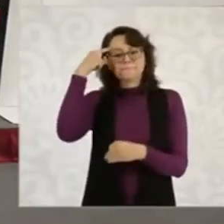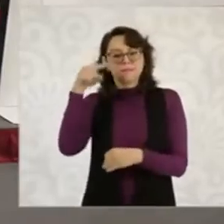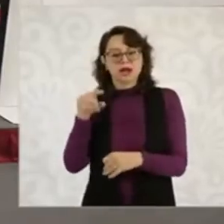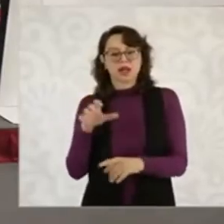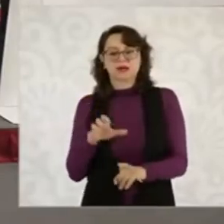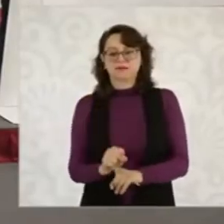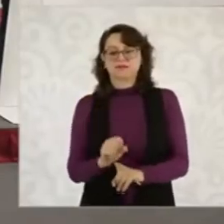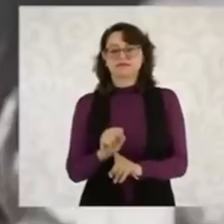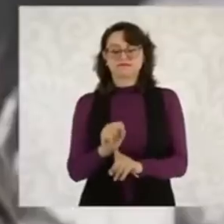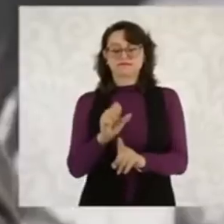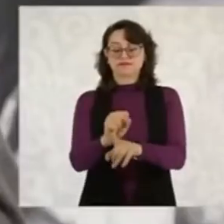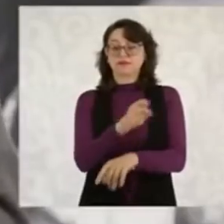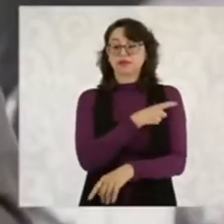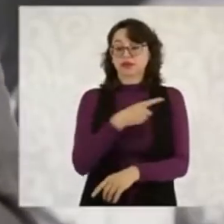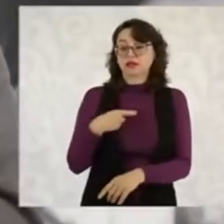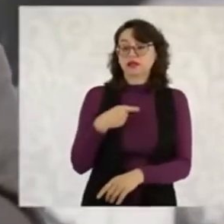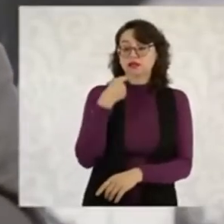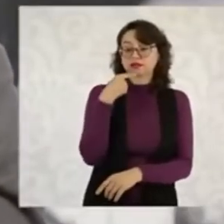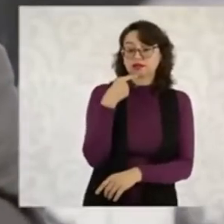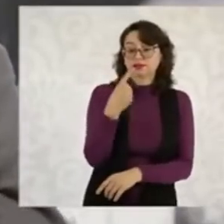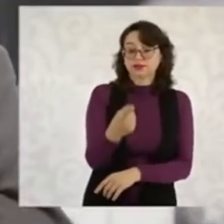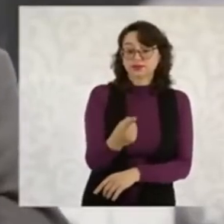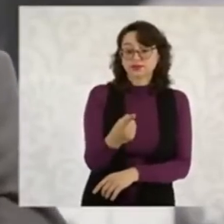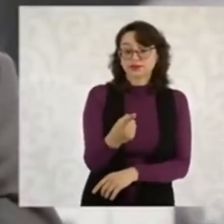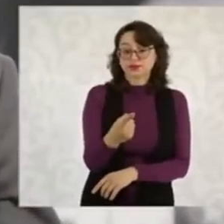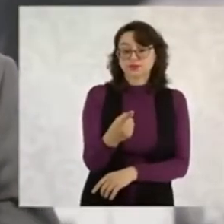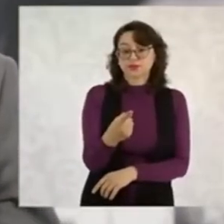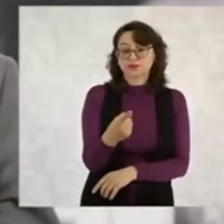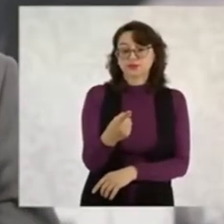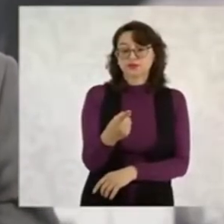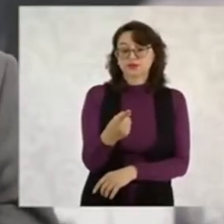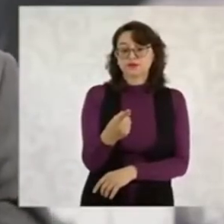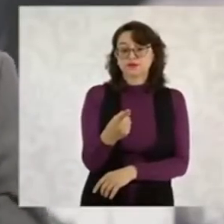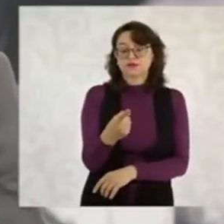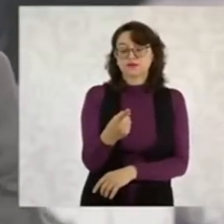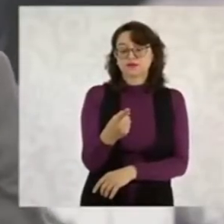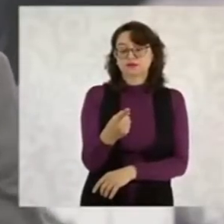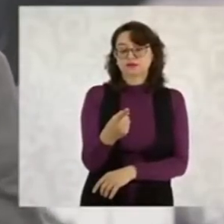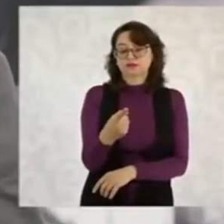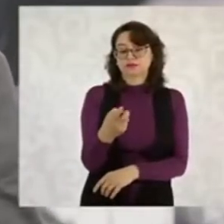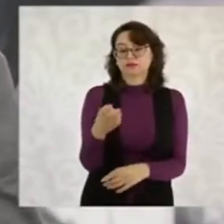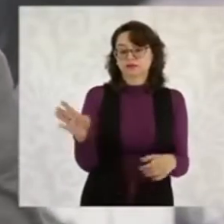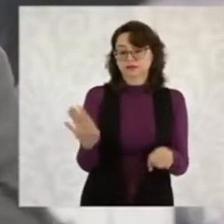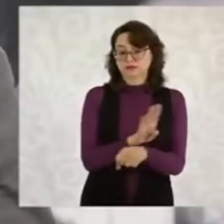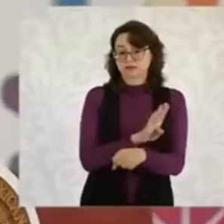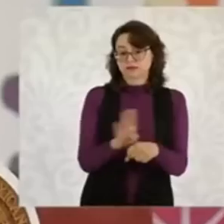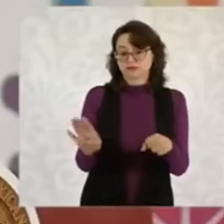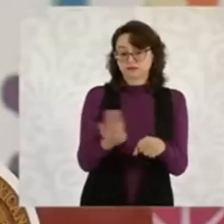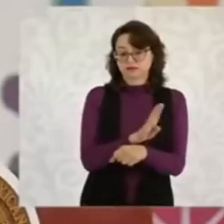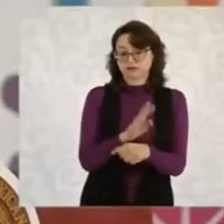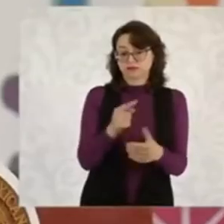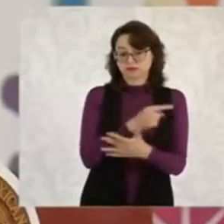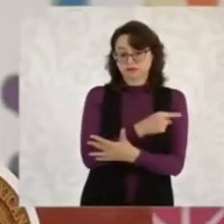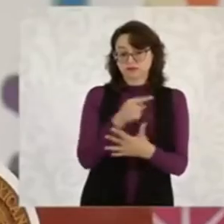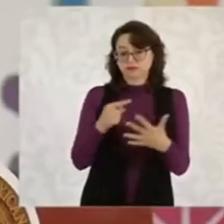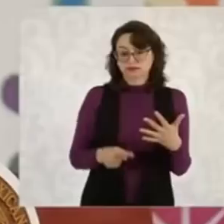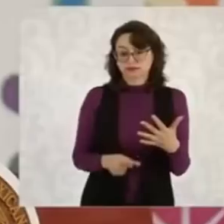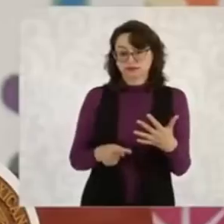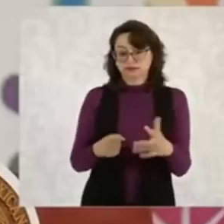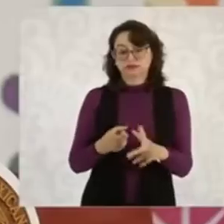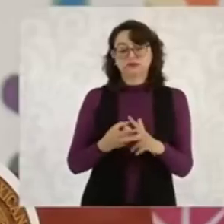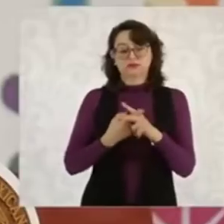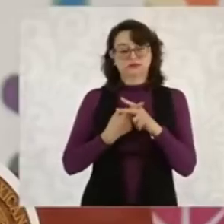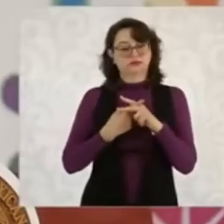Y bueno, pues decirles en ese sentido que estos beneficios pues estarán ya de manera o en breve pues